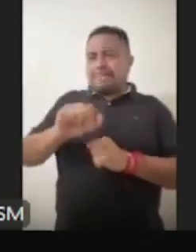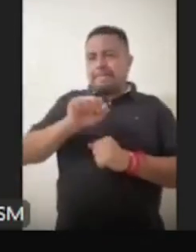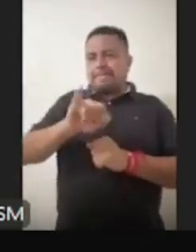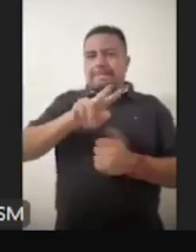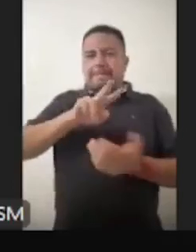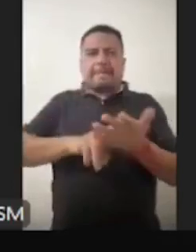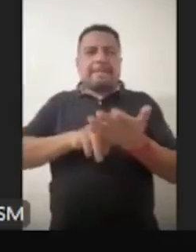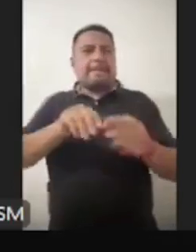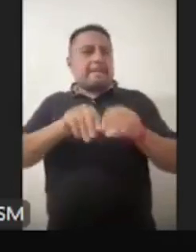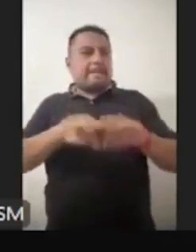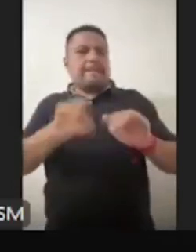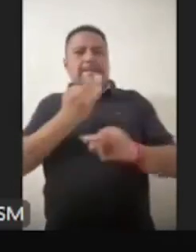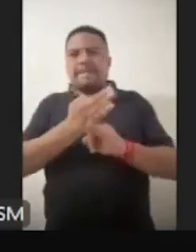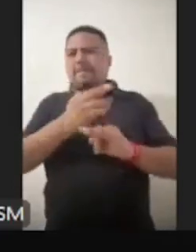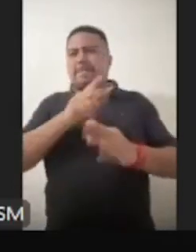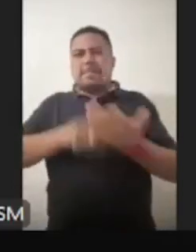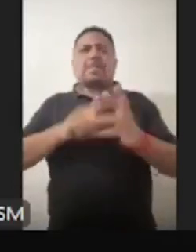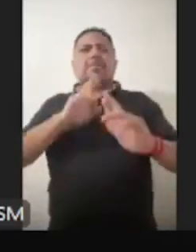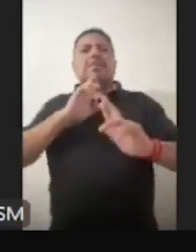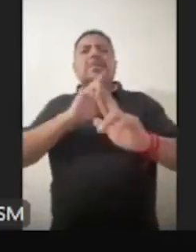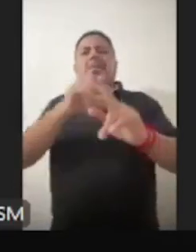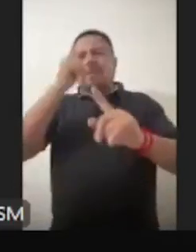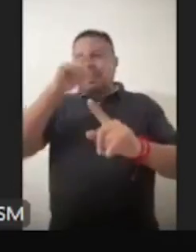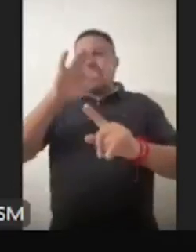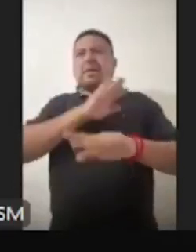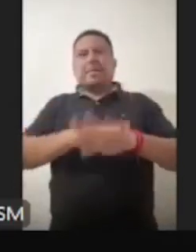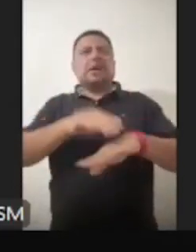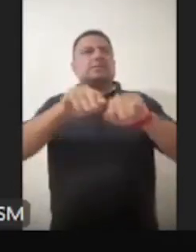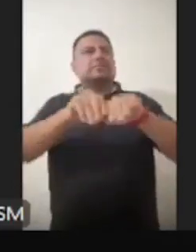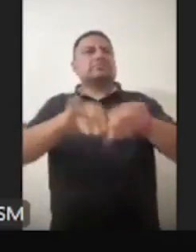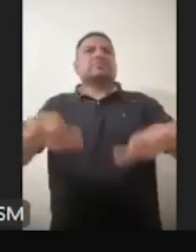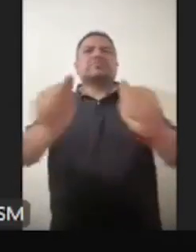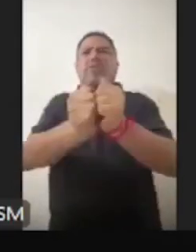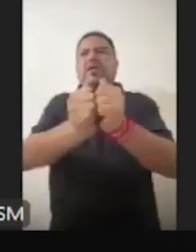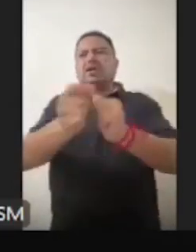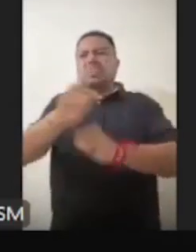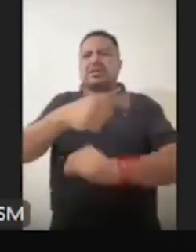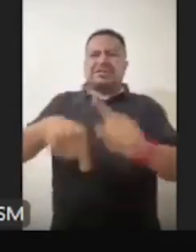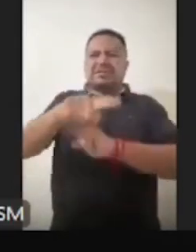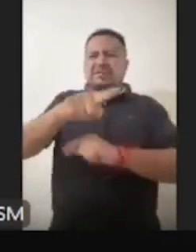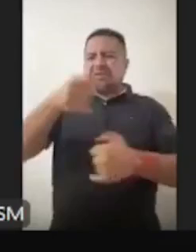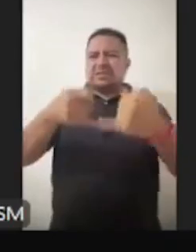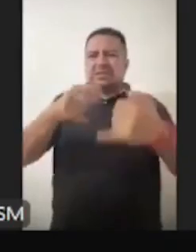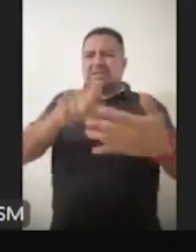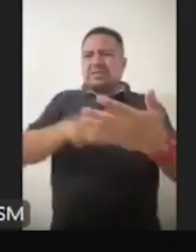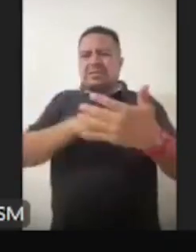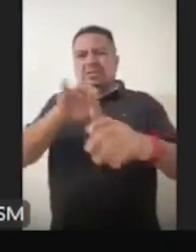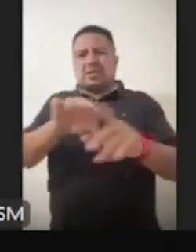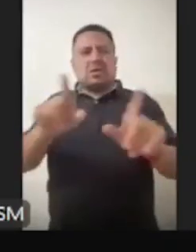pública de la presente resolución para su publicación en los estados de este Tribunal Electoral. Es la